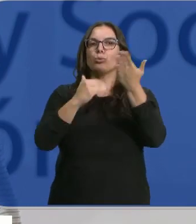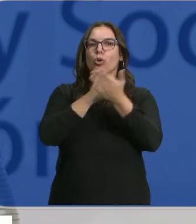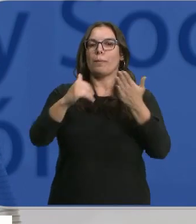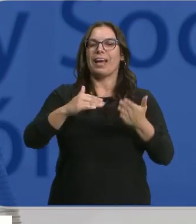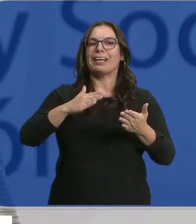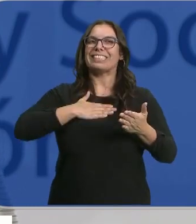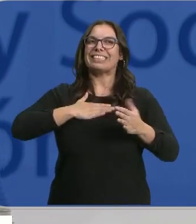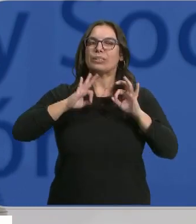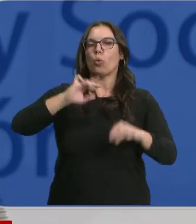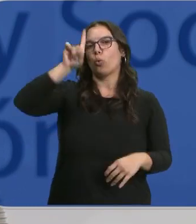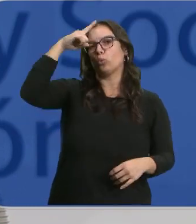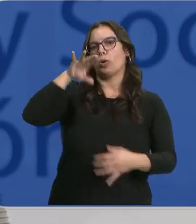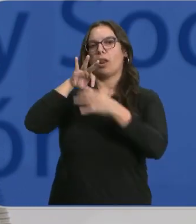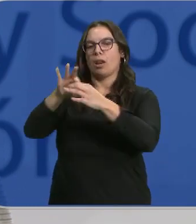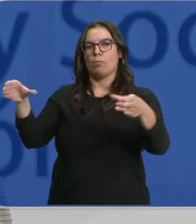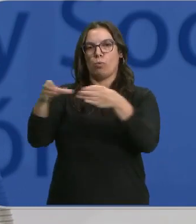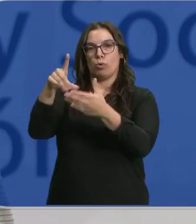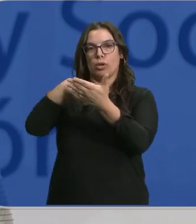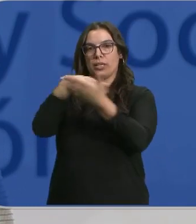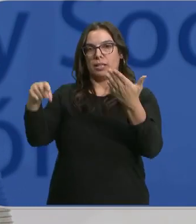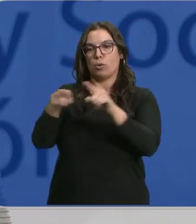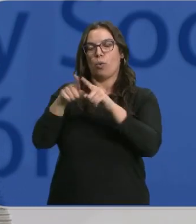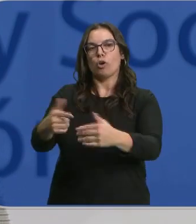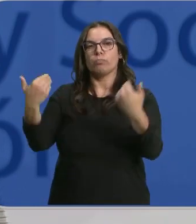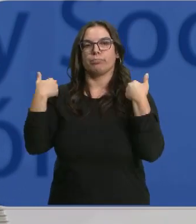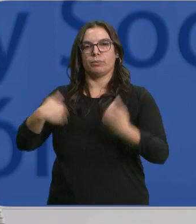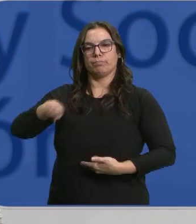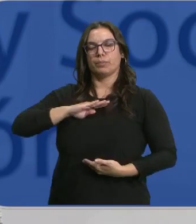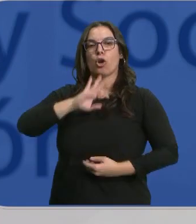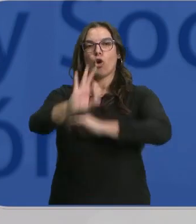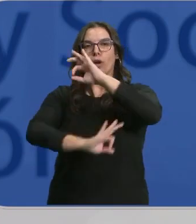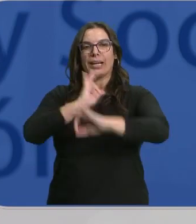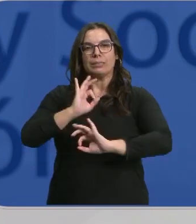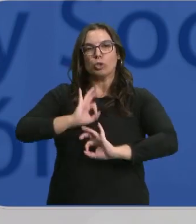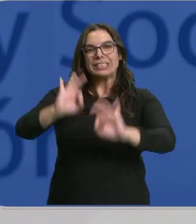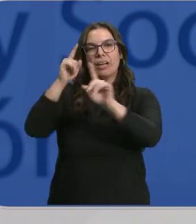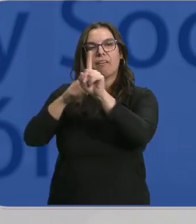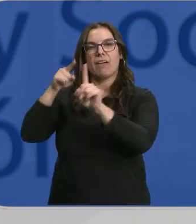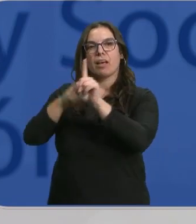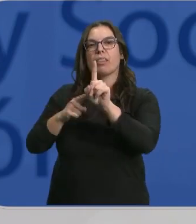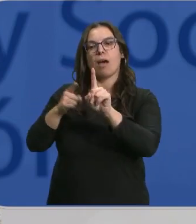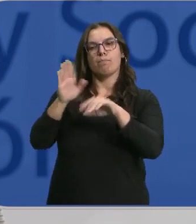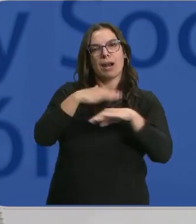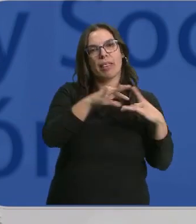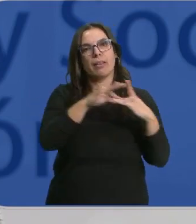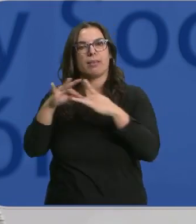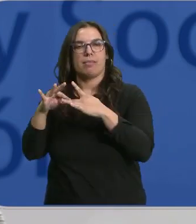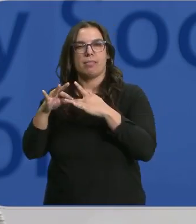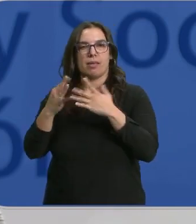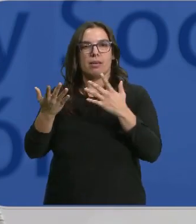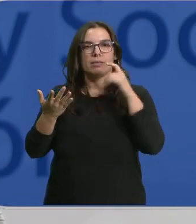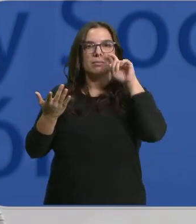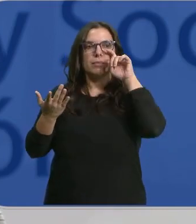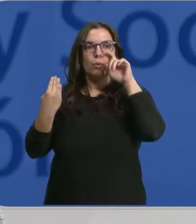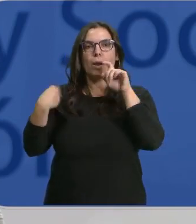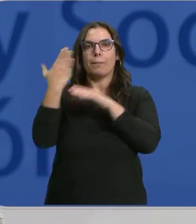pueblo gitano en el que se establezca un marco competencial y una serie de organismos que lideren cuáles son